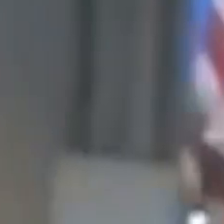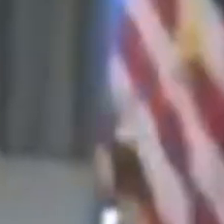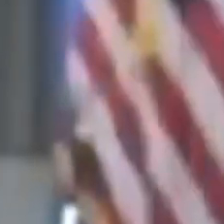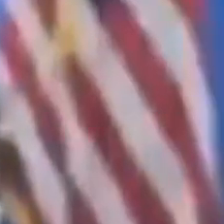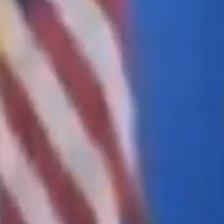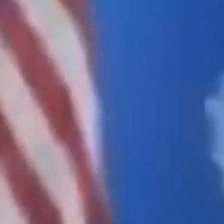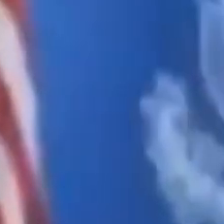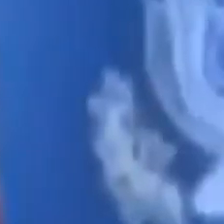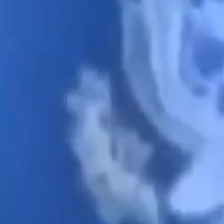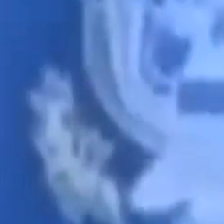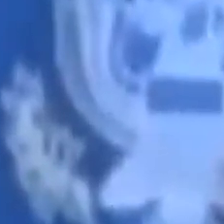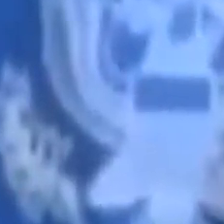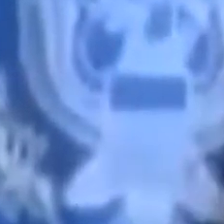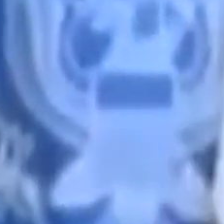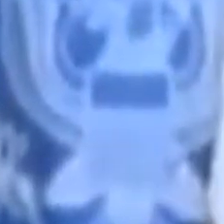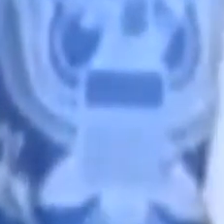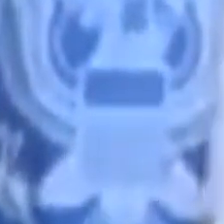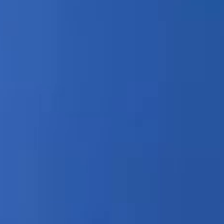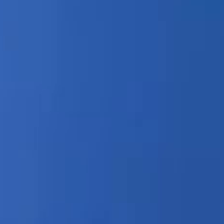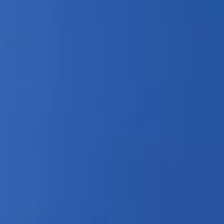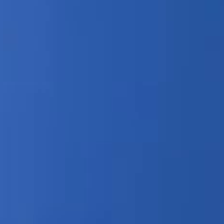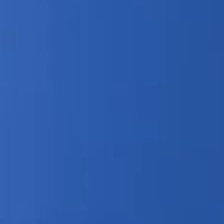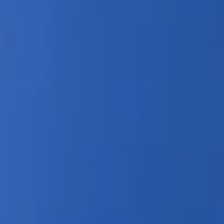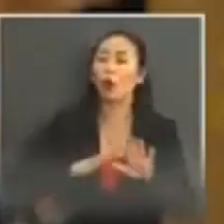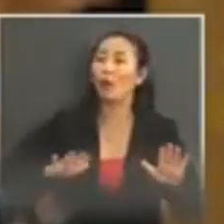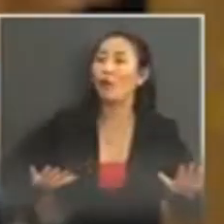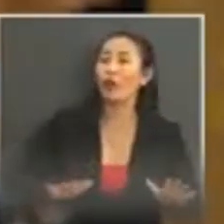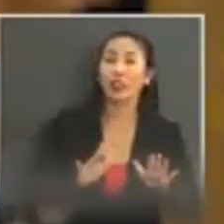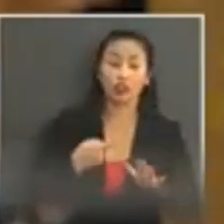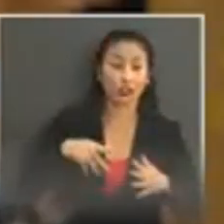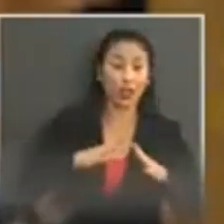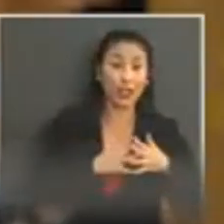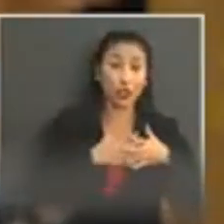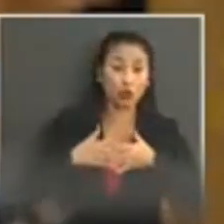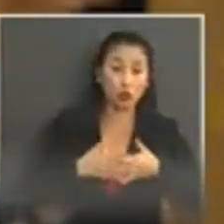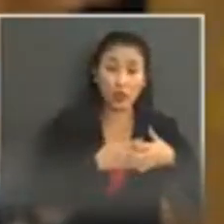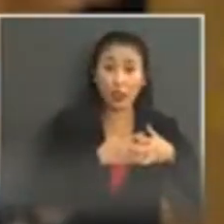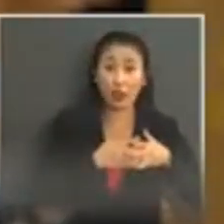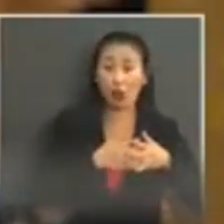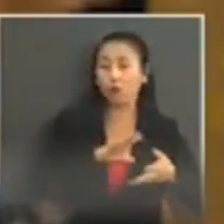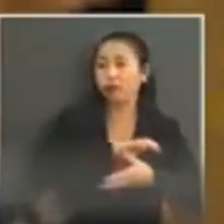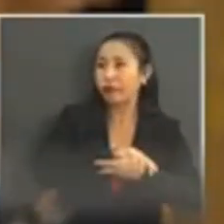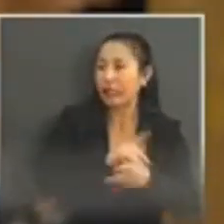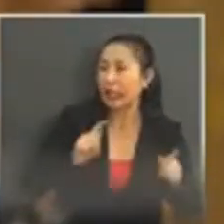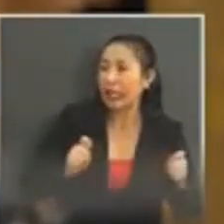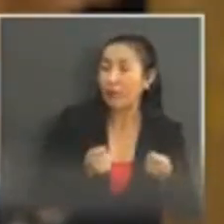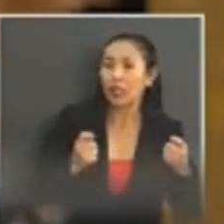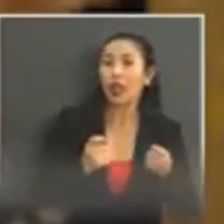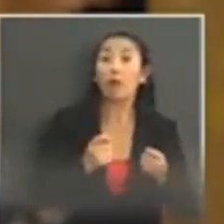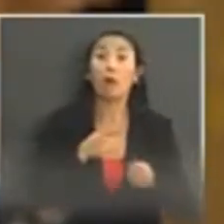sus funcionarios criminales. Por otra parte, la comunidad internacional ya también ha afirmado que Nicolás Maduro ha